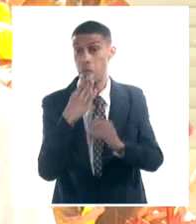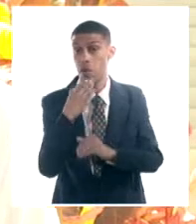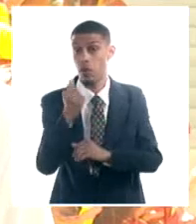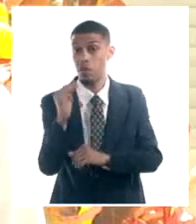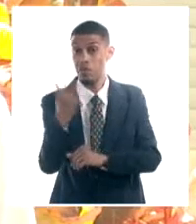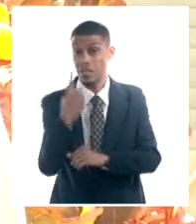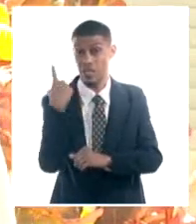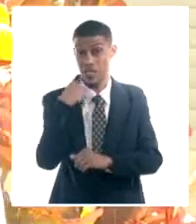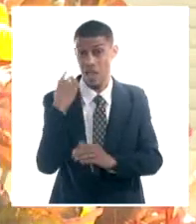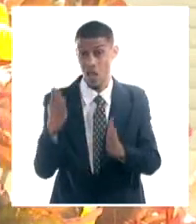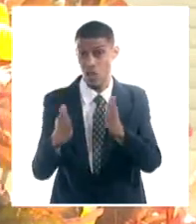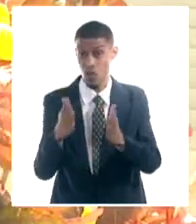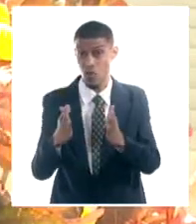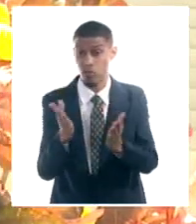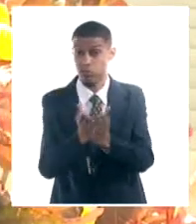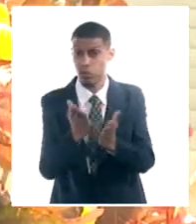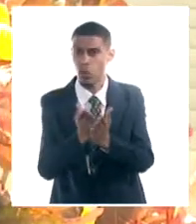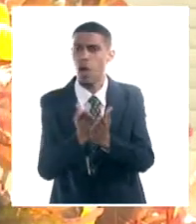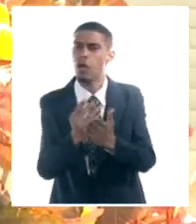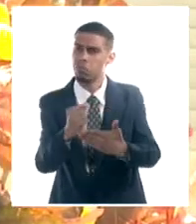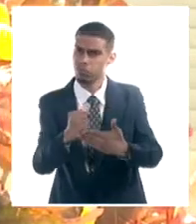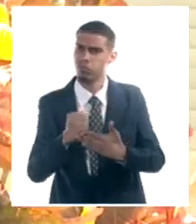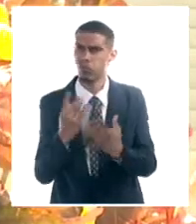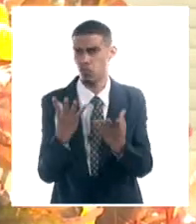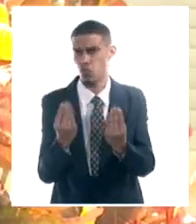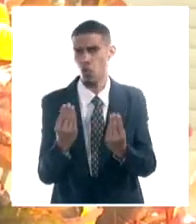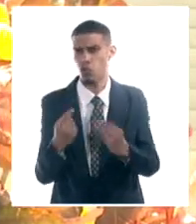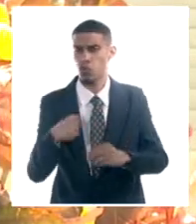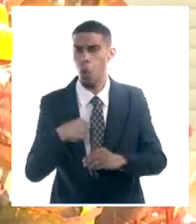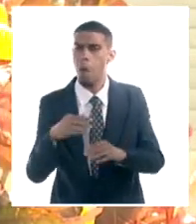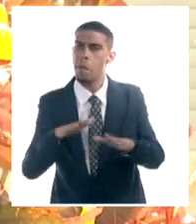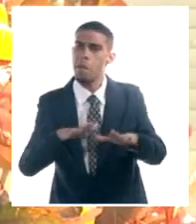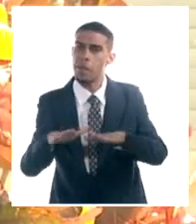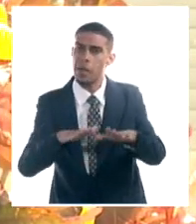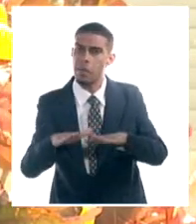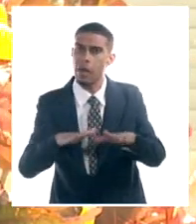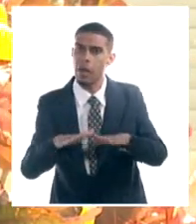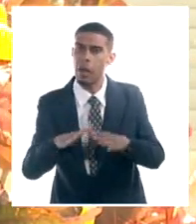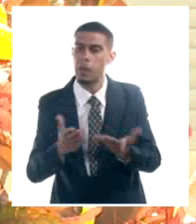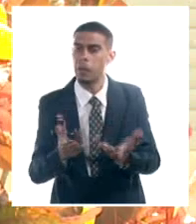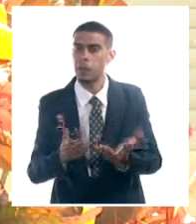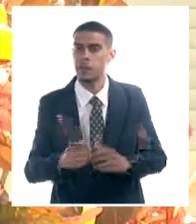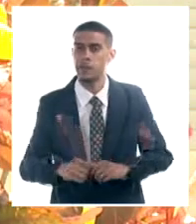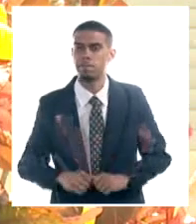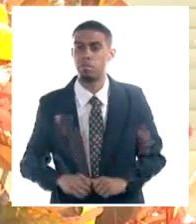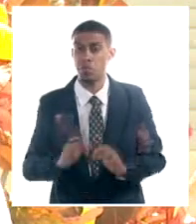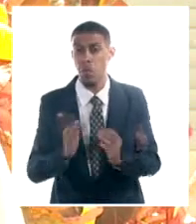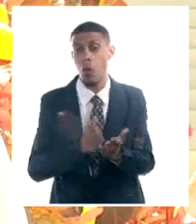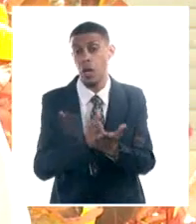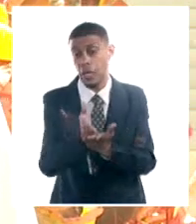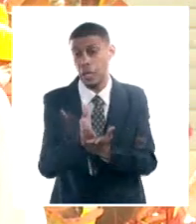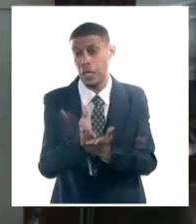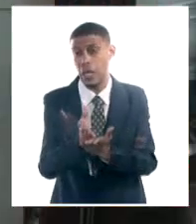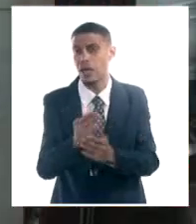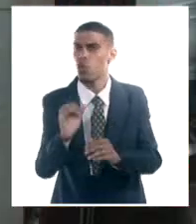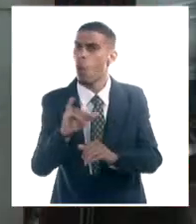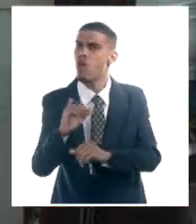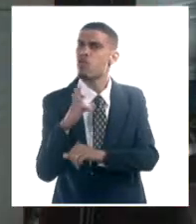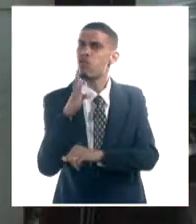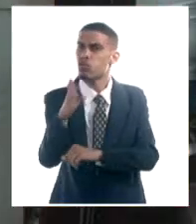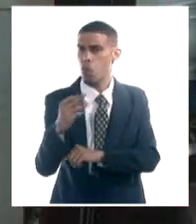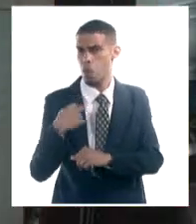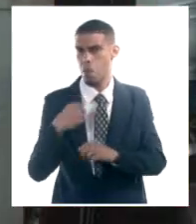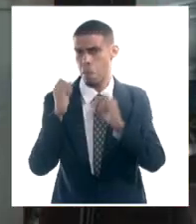centro de entrenamiento me ha aportado mucho porque me ha preparado para la carrera y para el futuro en mi vida.